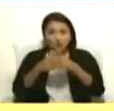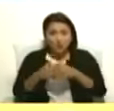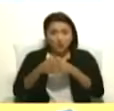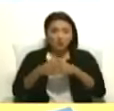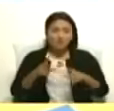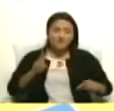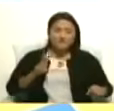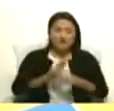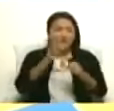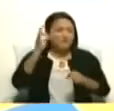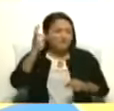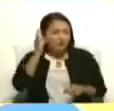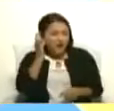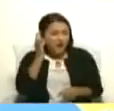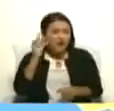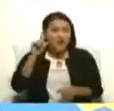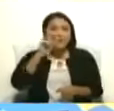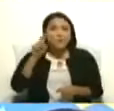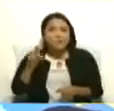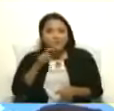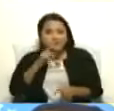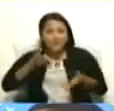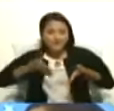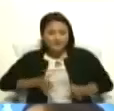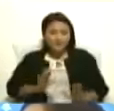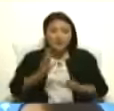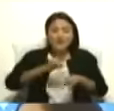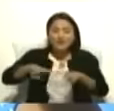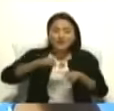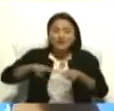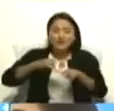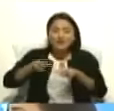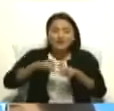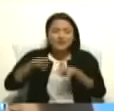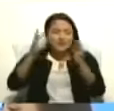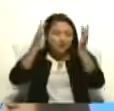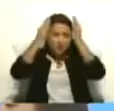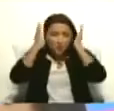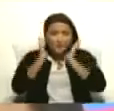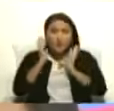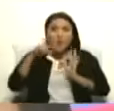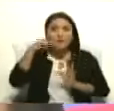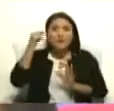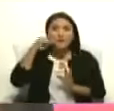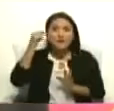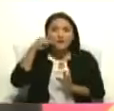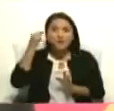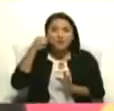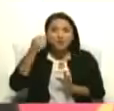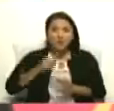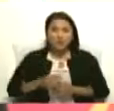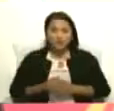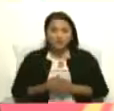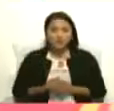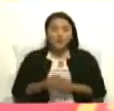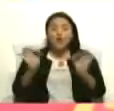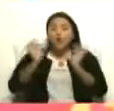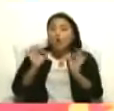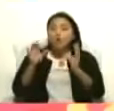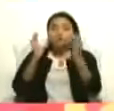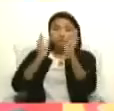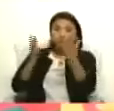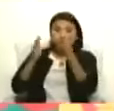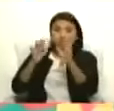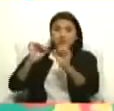mujeres para poder tener niños catil itos como la canción de Rubén Blade así como Freddy donahue a los que aplaudieron el